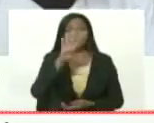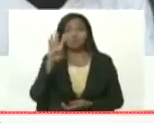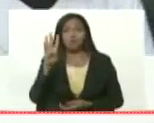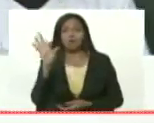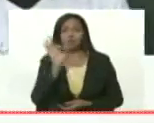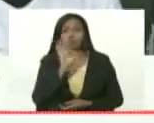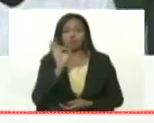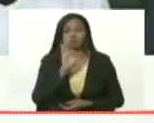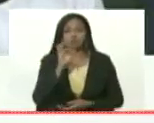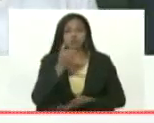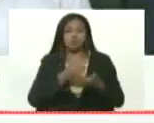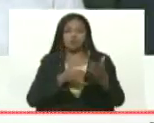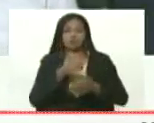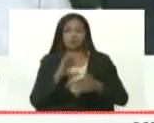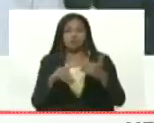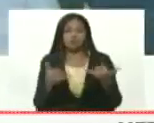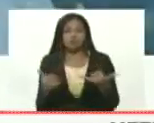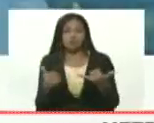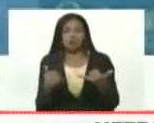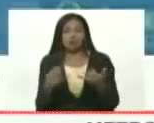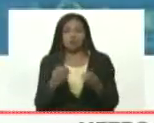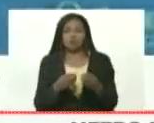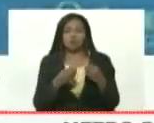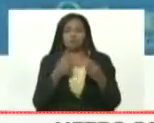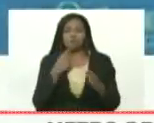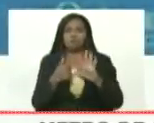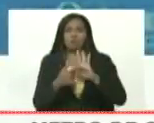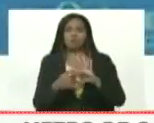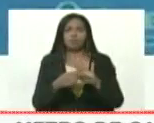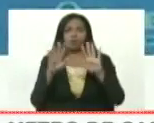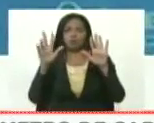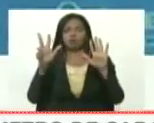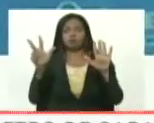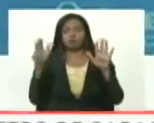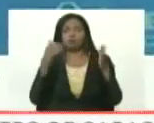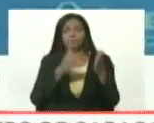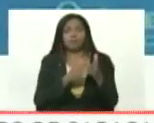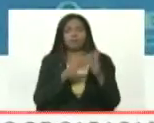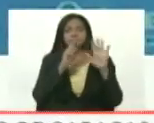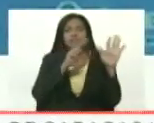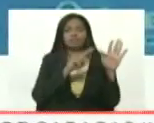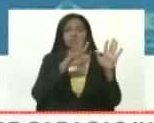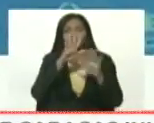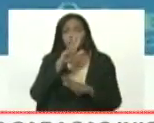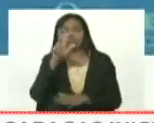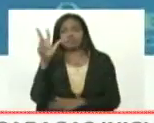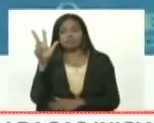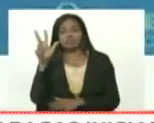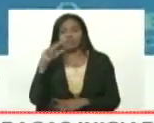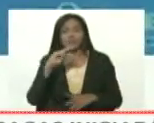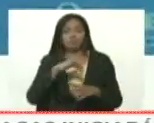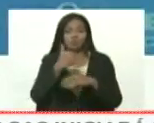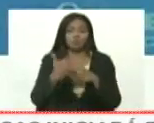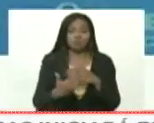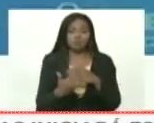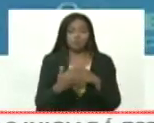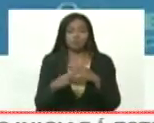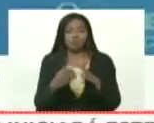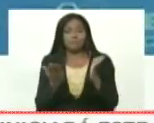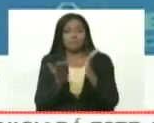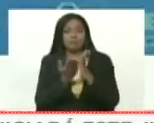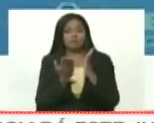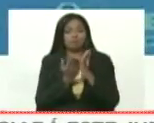...54% de los registros nos arrojaron 8.753 proyectos para